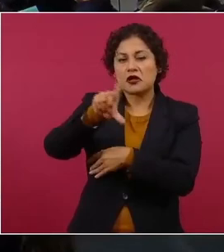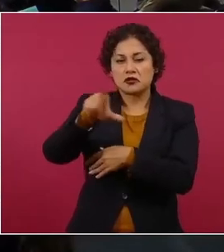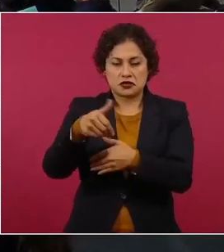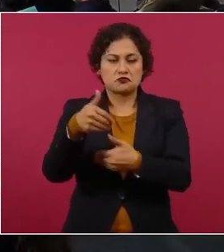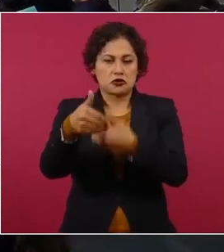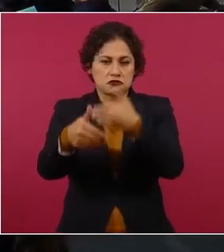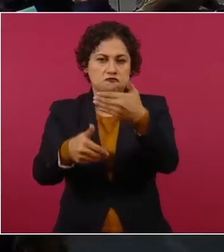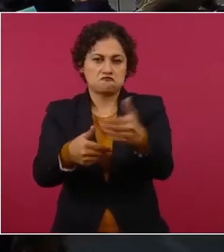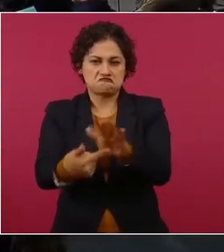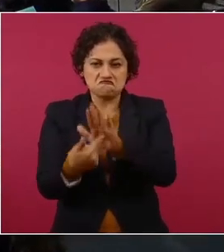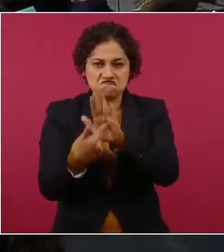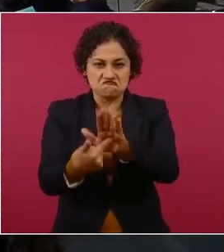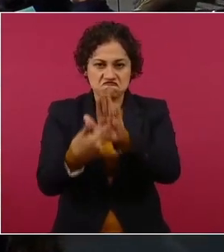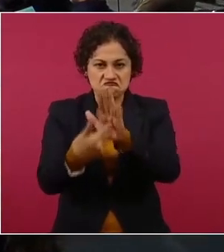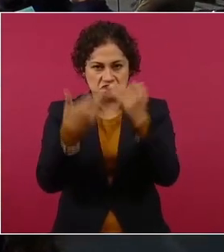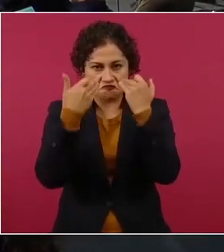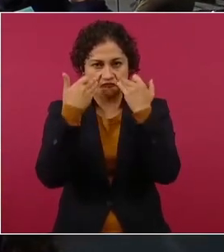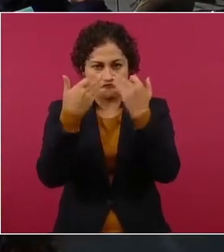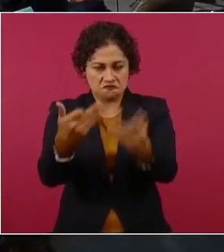demostró.